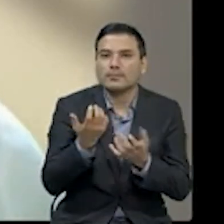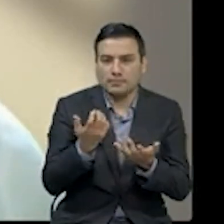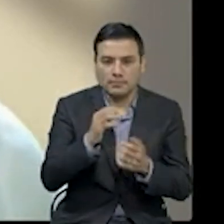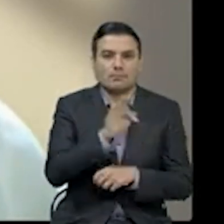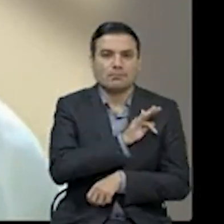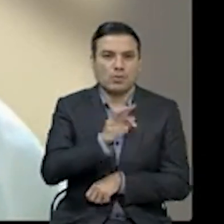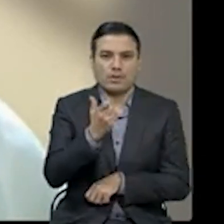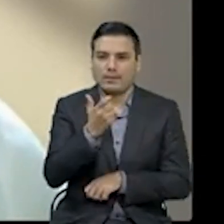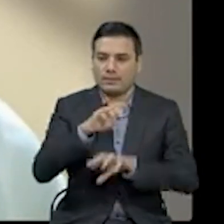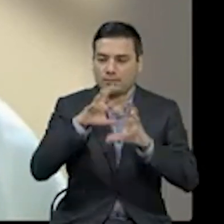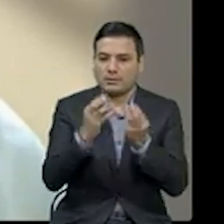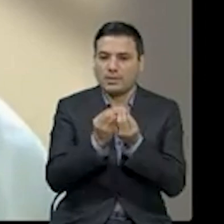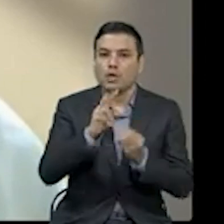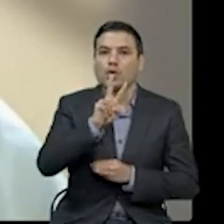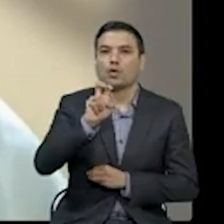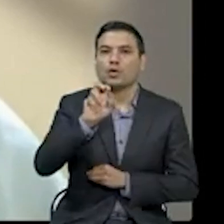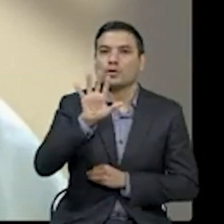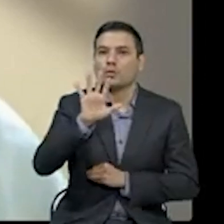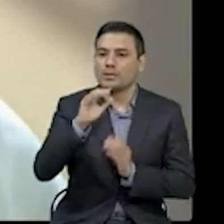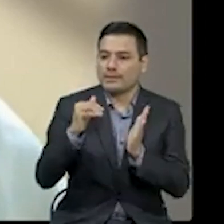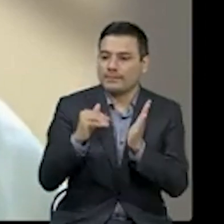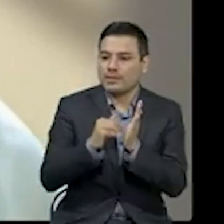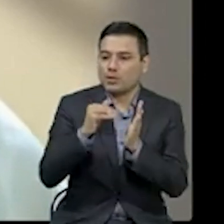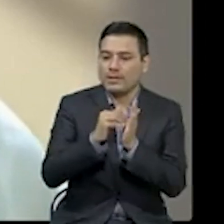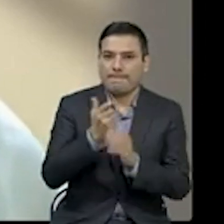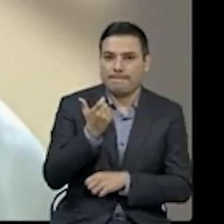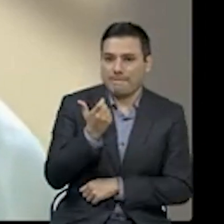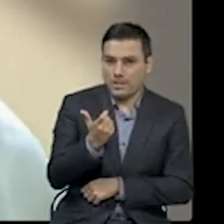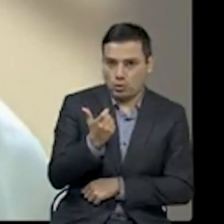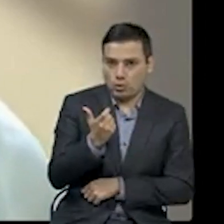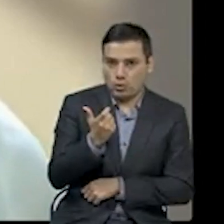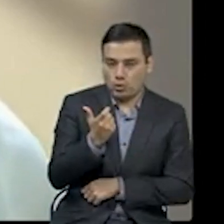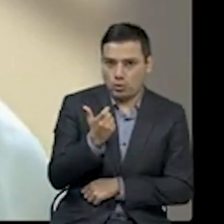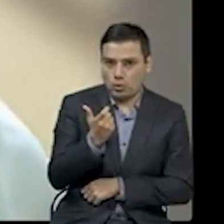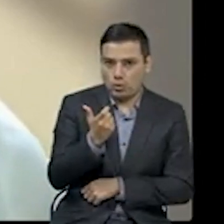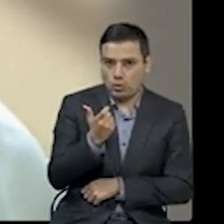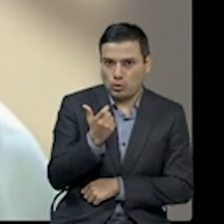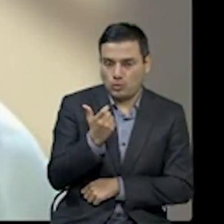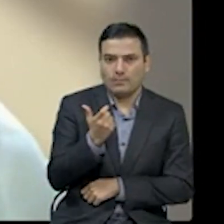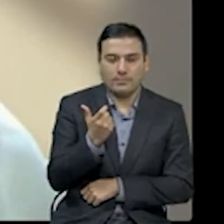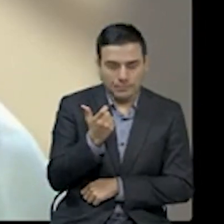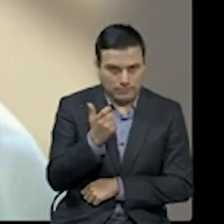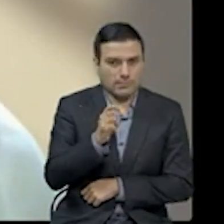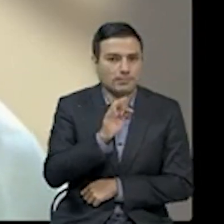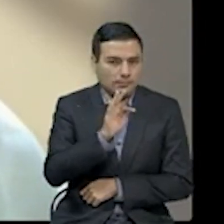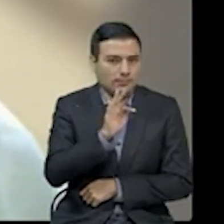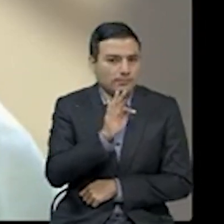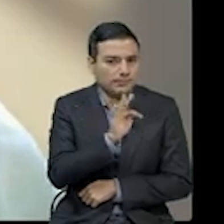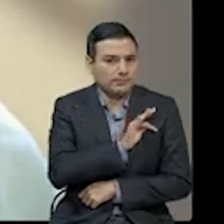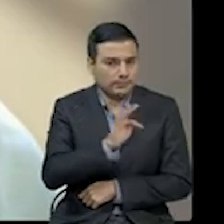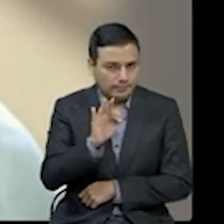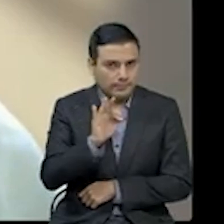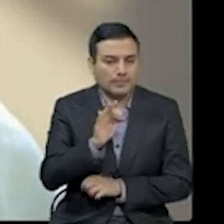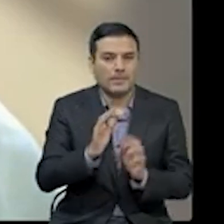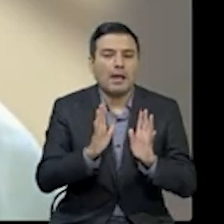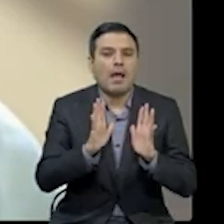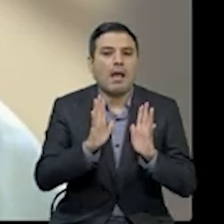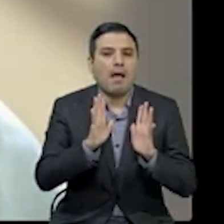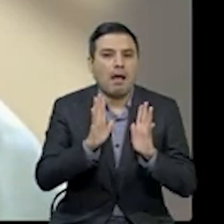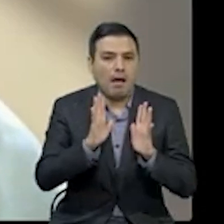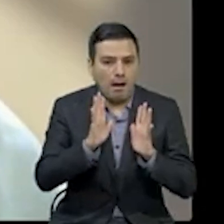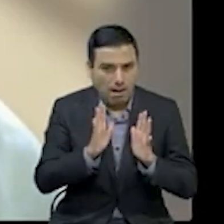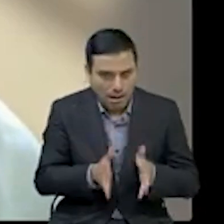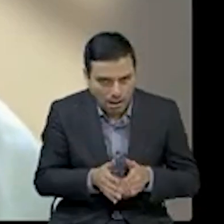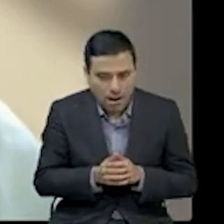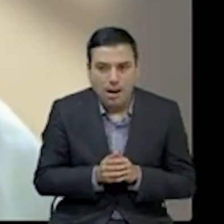250 millones de pesos que hoy nos hacen falta para que nos habrían hecho falta